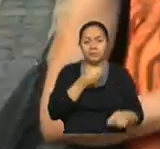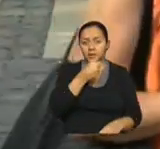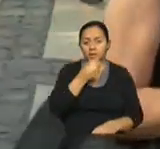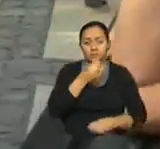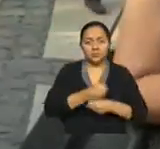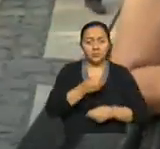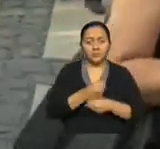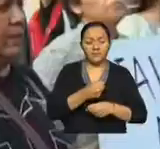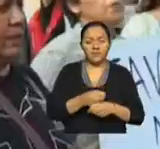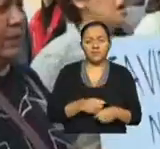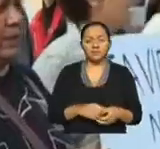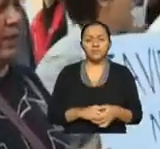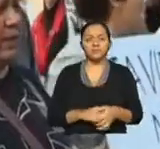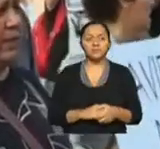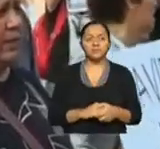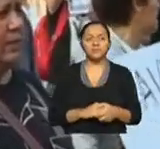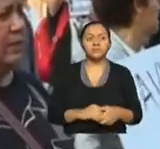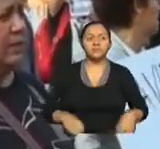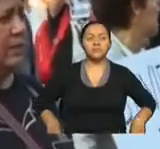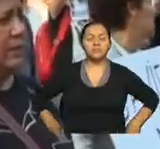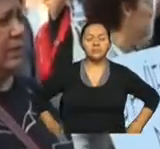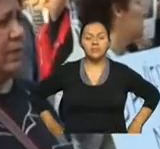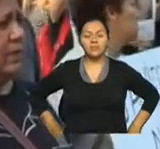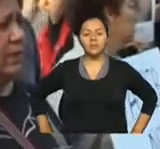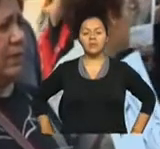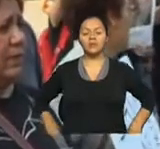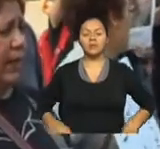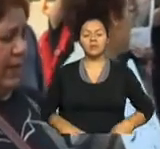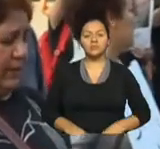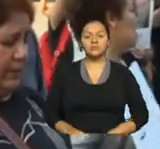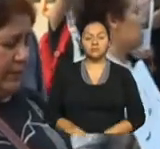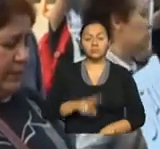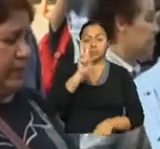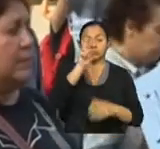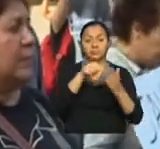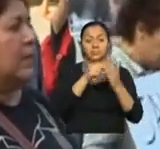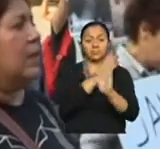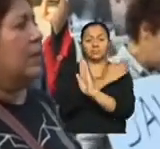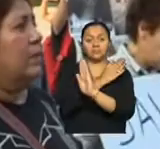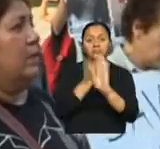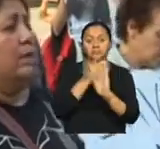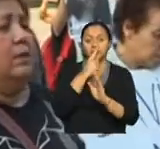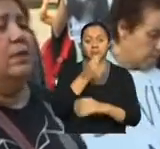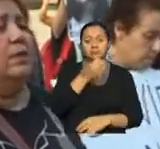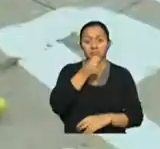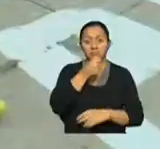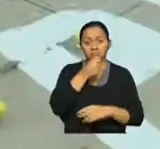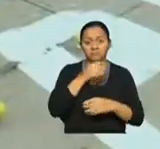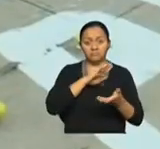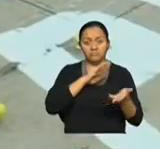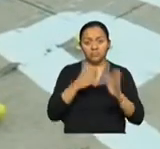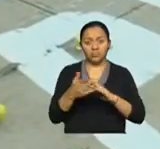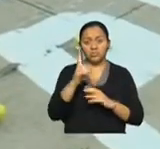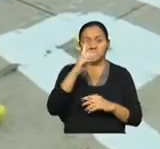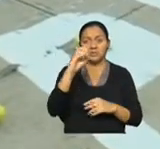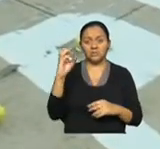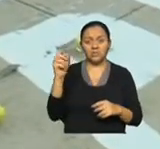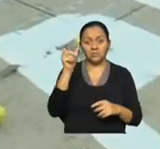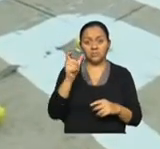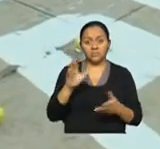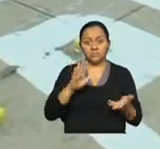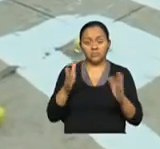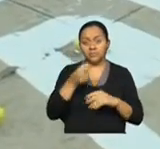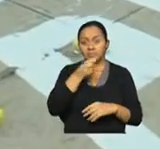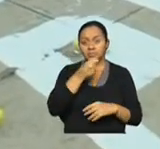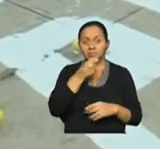según Reporteros Sin Fronteras. Desde 2000, más de un centenar de comunicadores han sido asesinados.